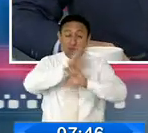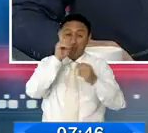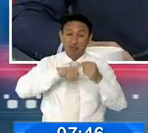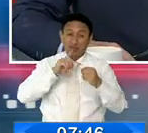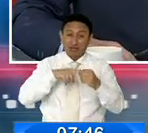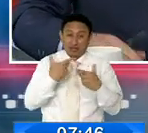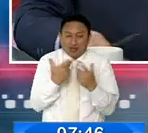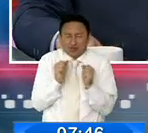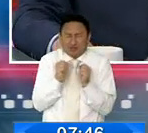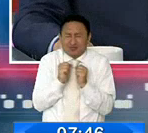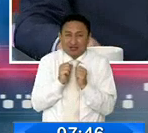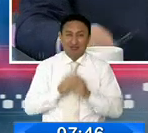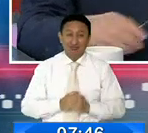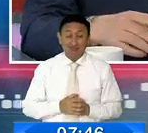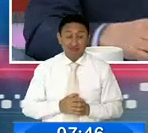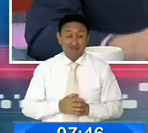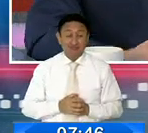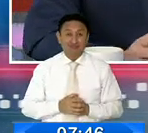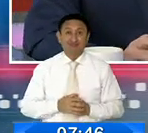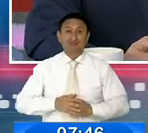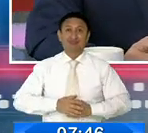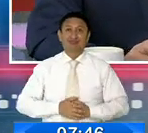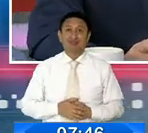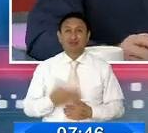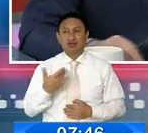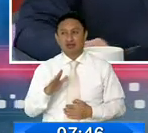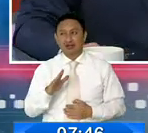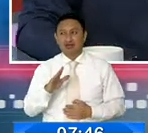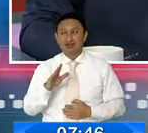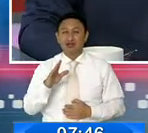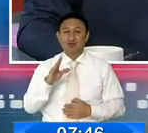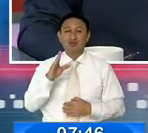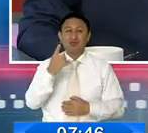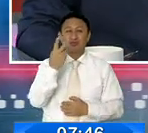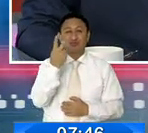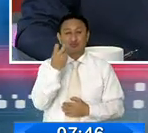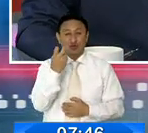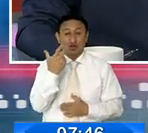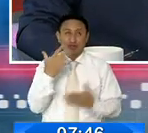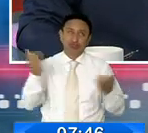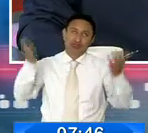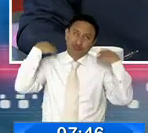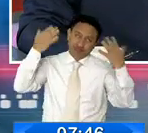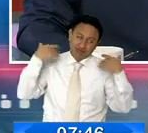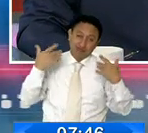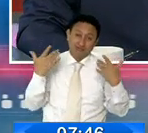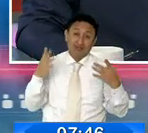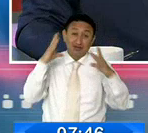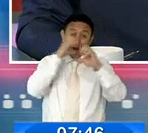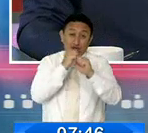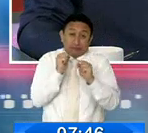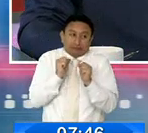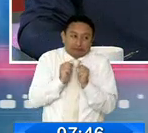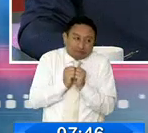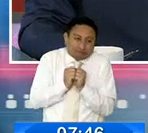frías. Complicadas, los ¿no? Mediodías son calurosísimos y las noches vuelven a ser frías.